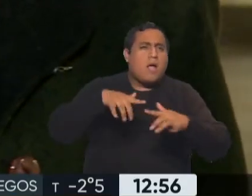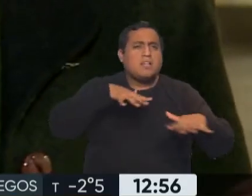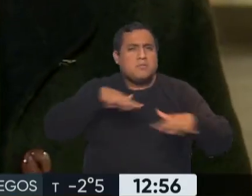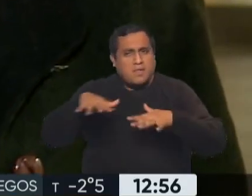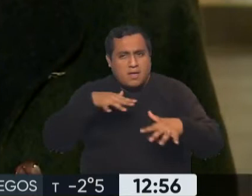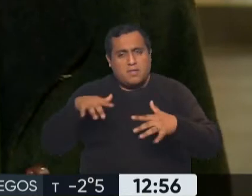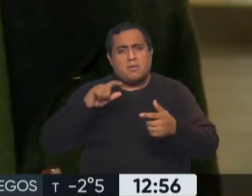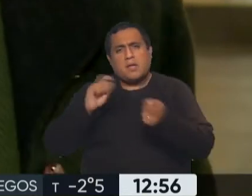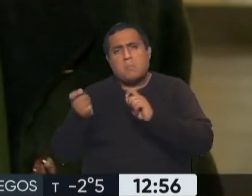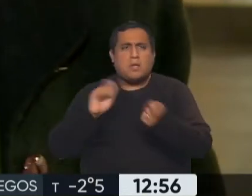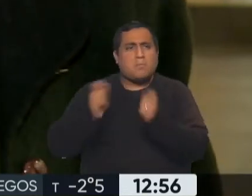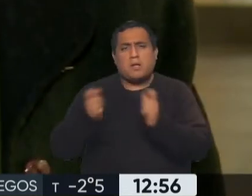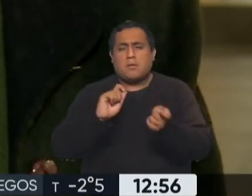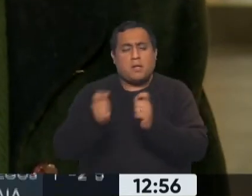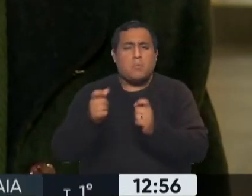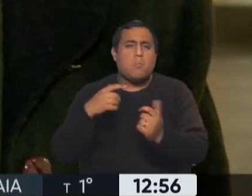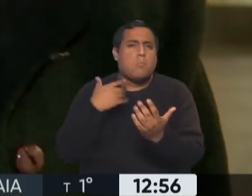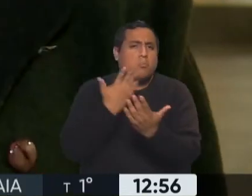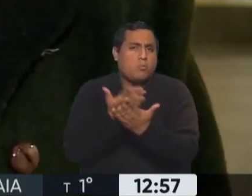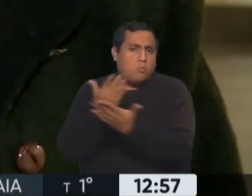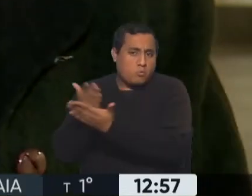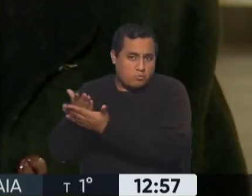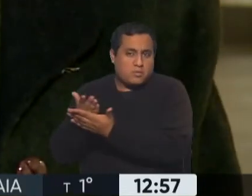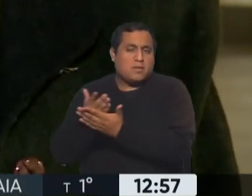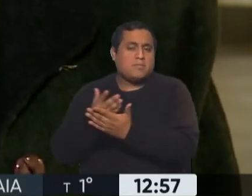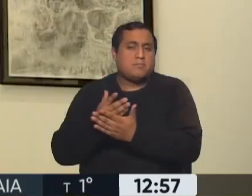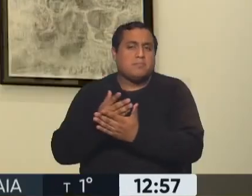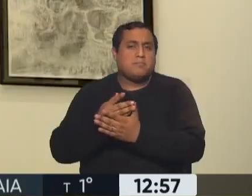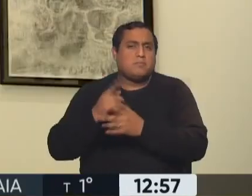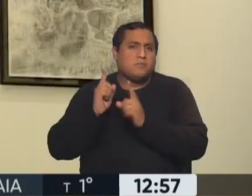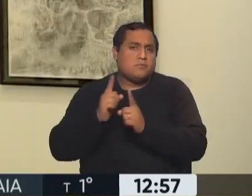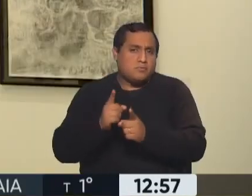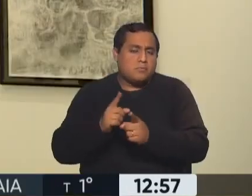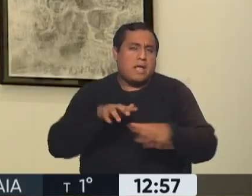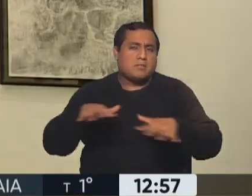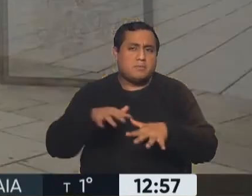que van cambiando todo el tiempo y propuestas permanentes de actividades.